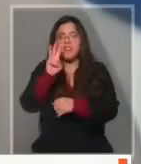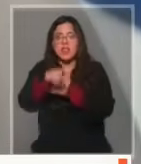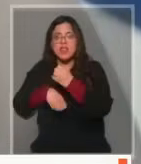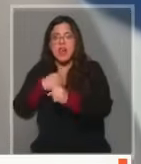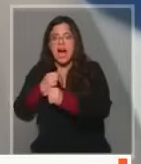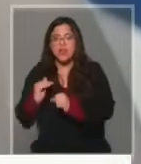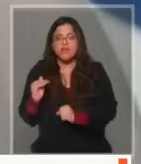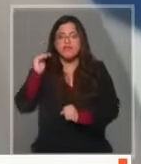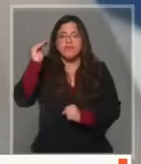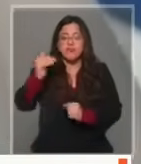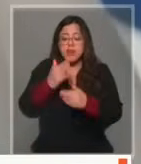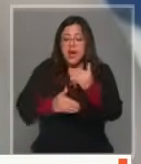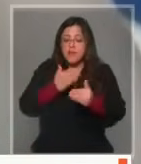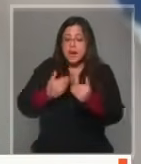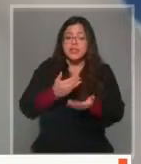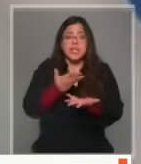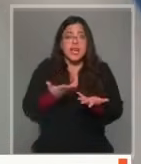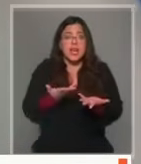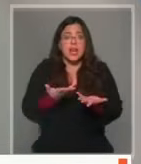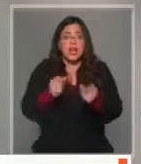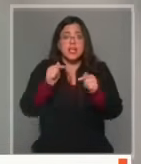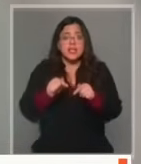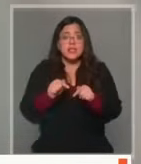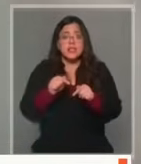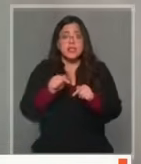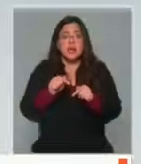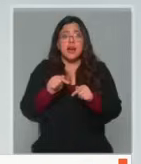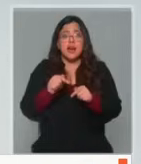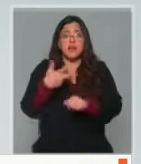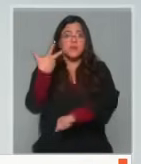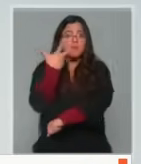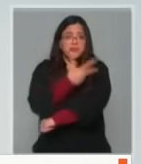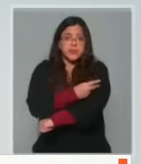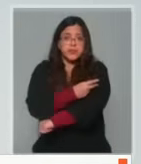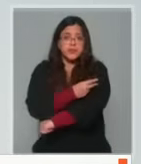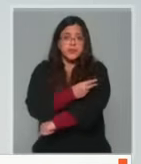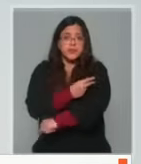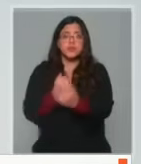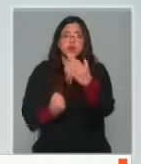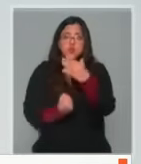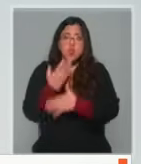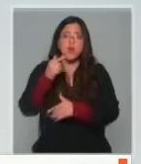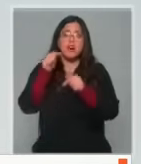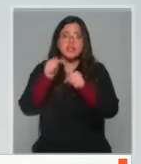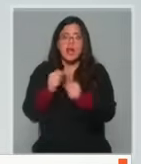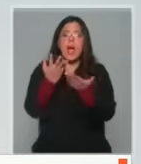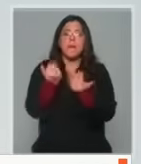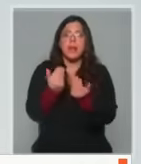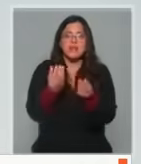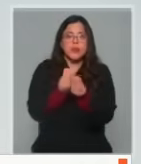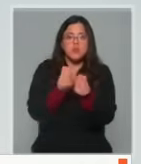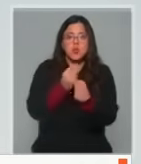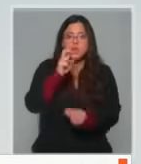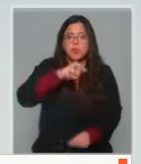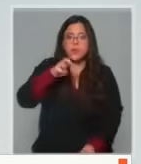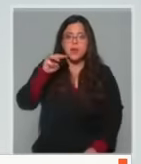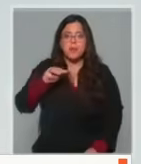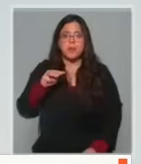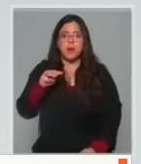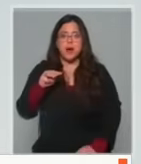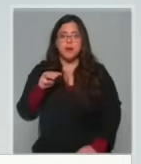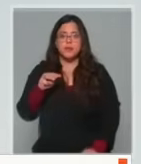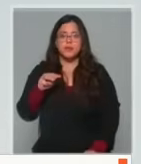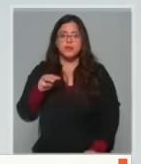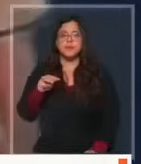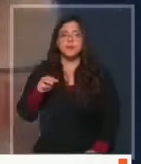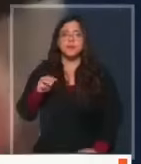de la medicina ha permitido la creación de Elevidis, una inyección que se ha transformado en la esperanza de muchos padres. No es que se